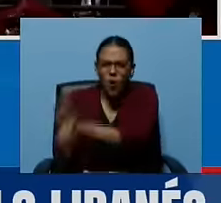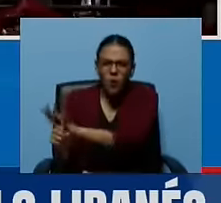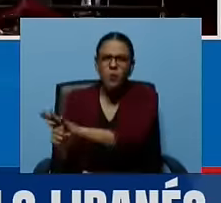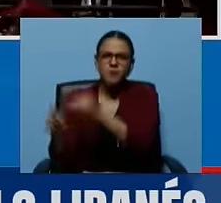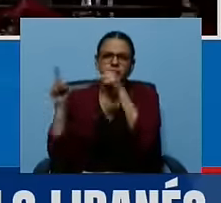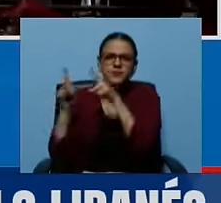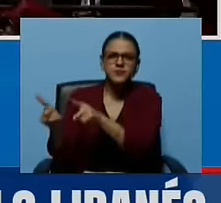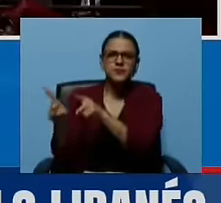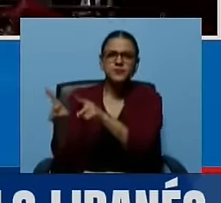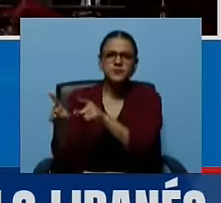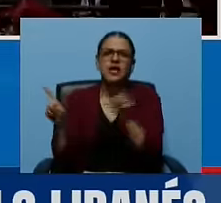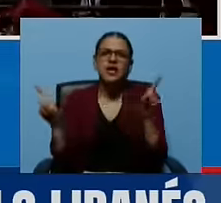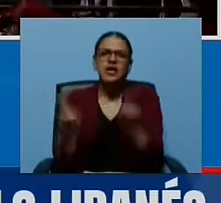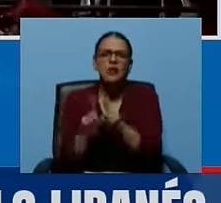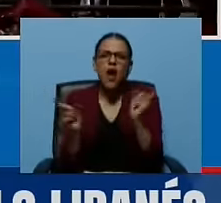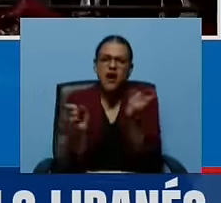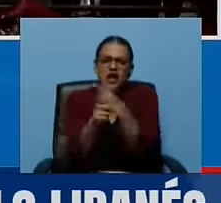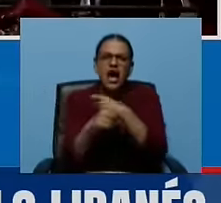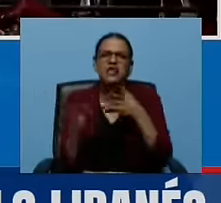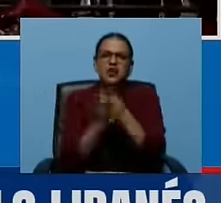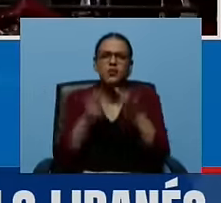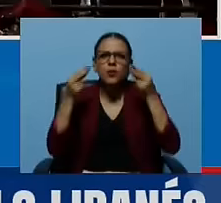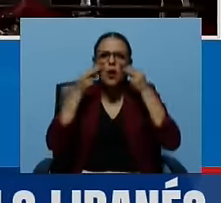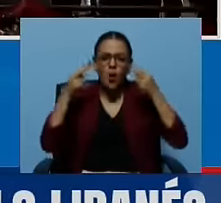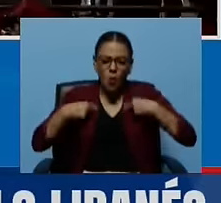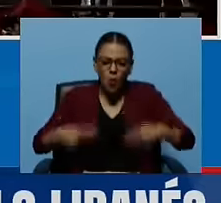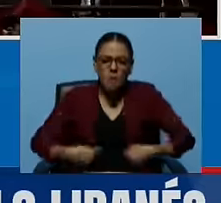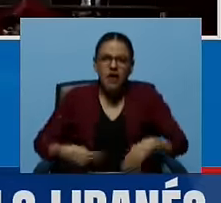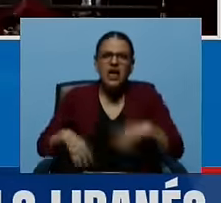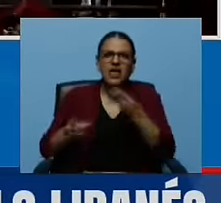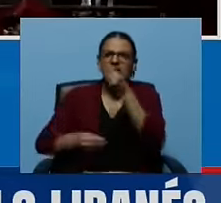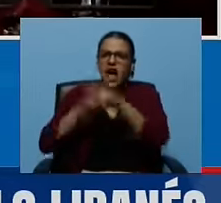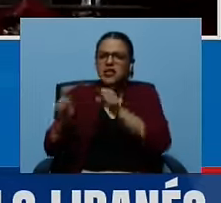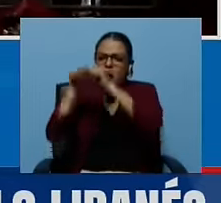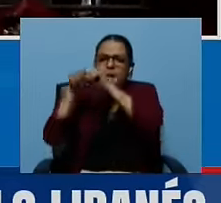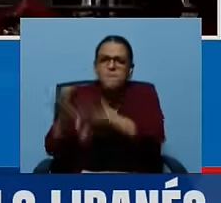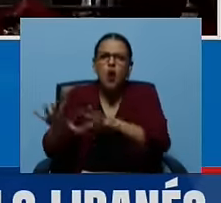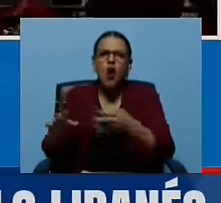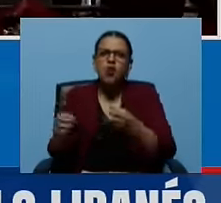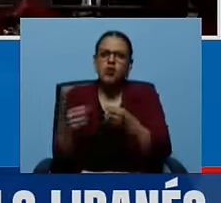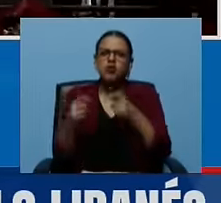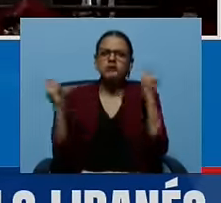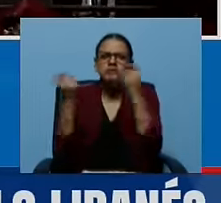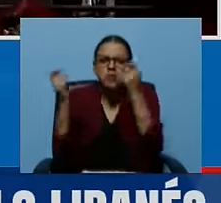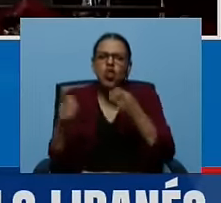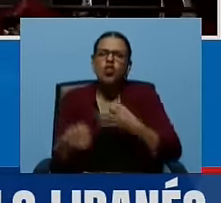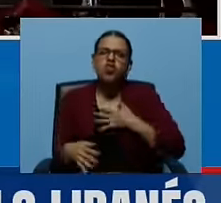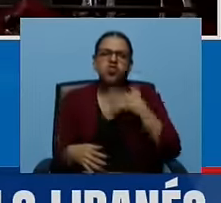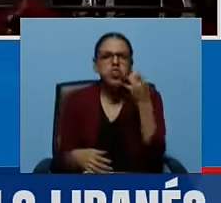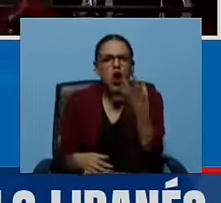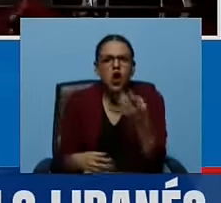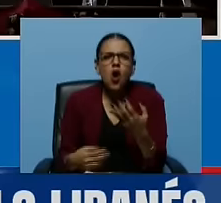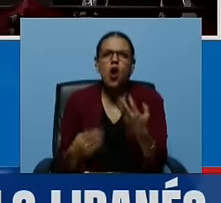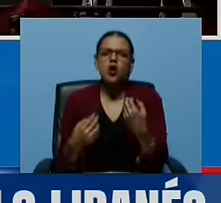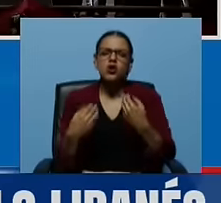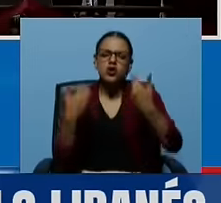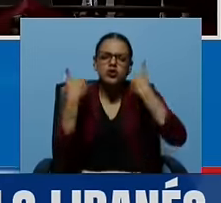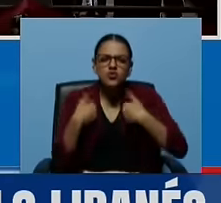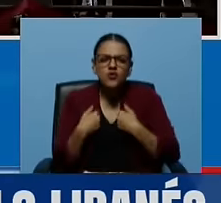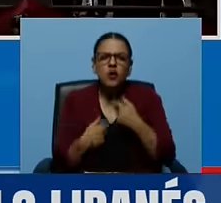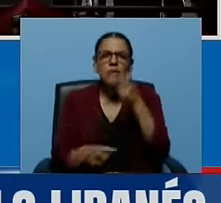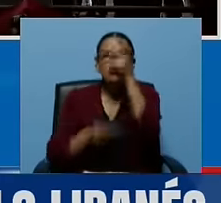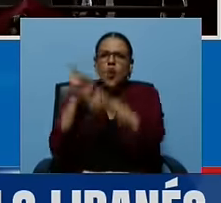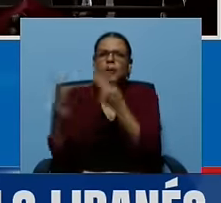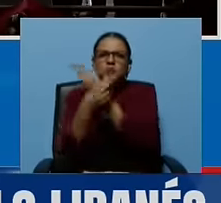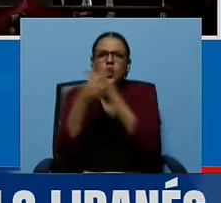tirano, como el cáncer de la humanidad que ha disgregado dolor, sufrimiento a inocentes